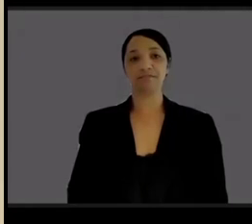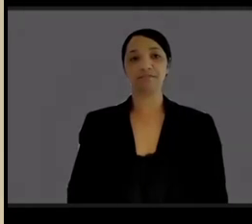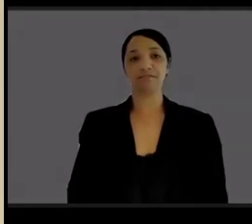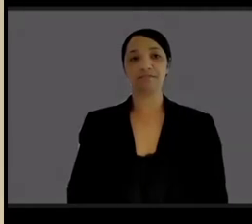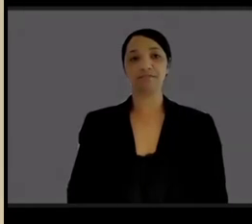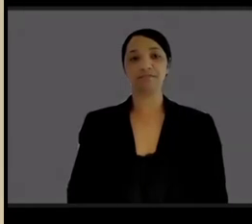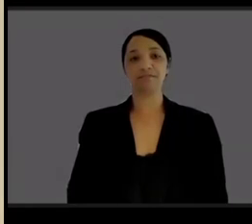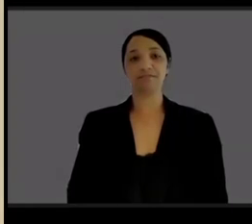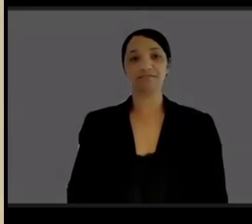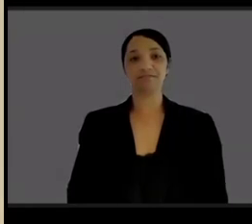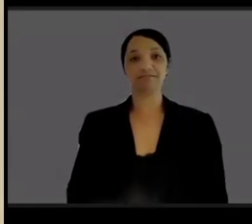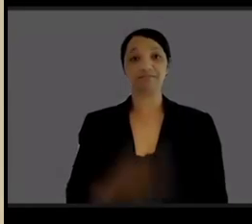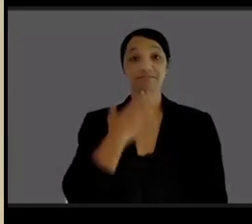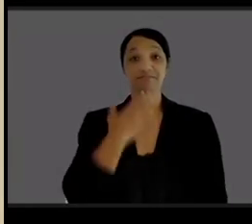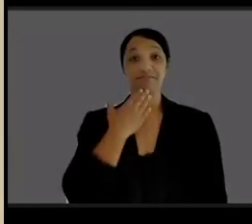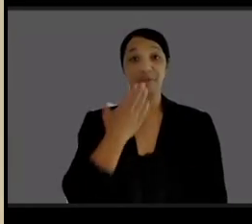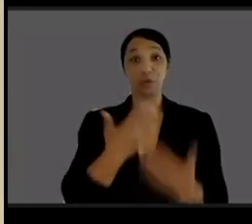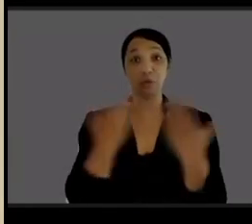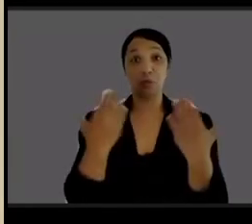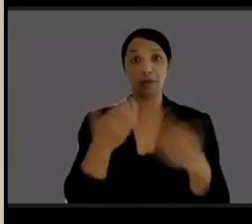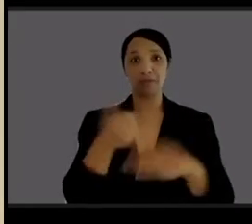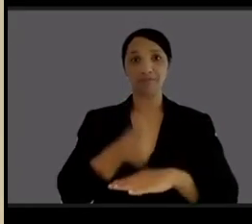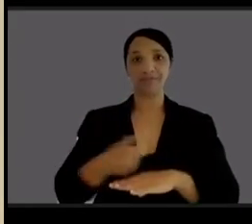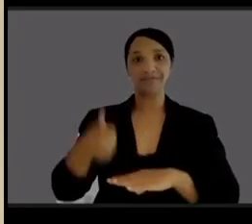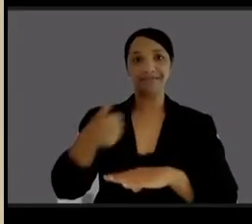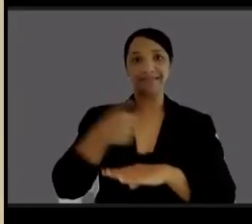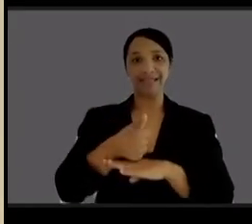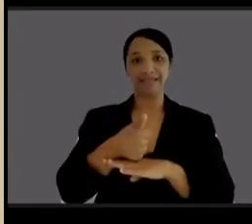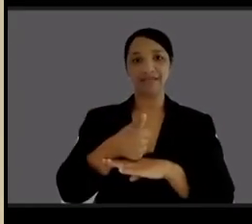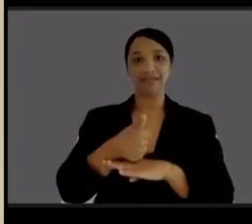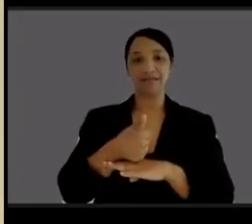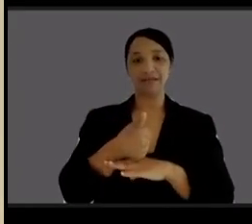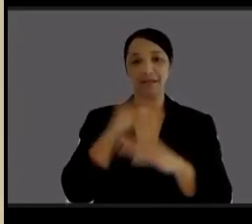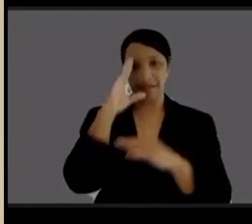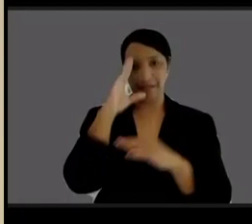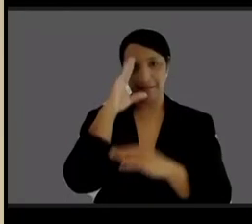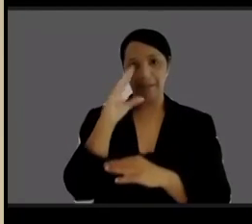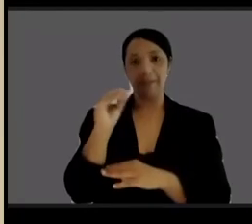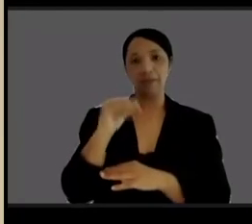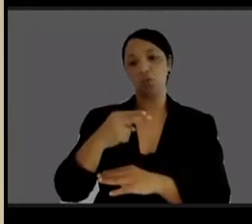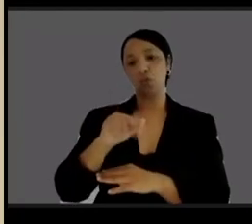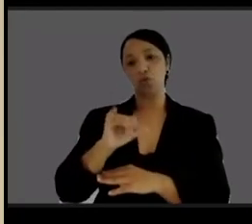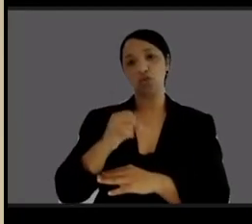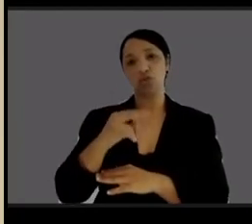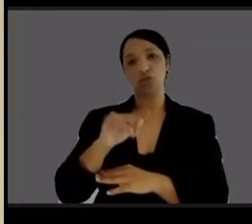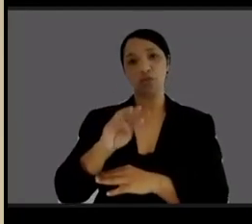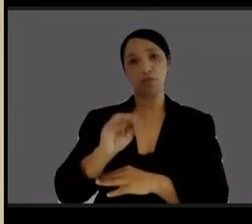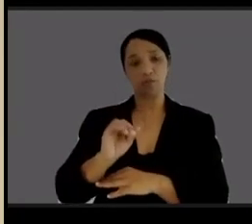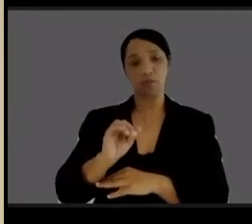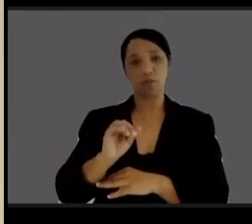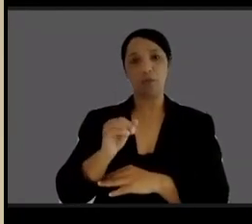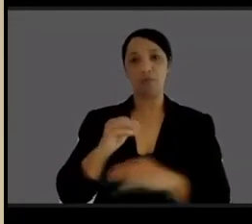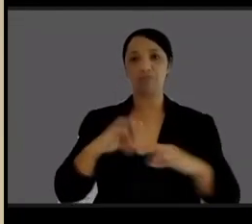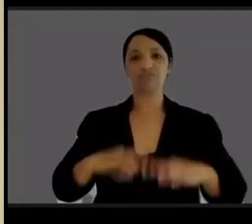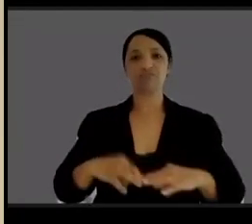Muy buenos días. Excelencia, señor Fushimo Kuchida, primer ministro de Japón,